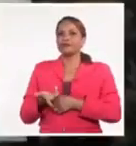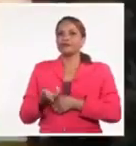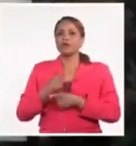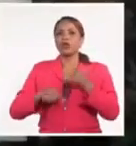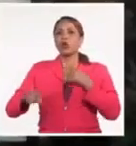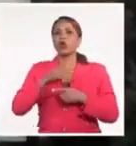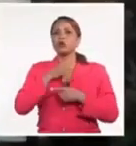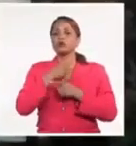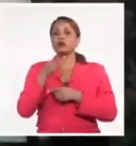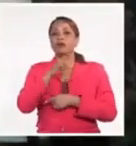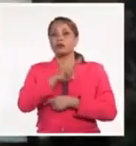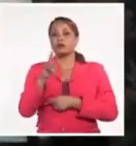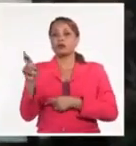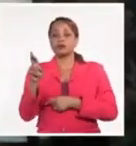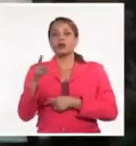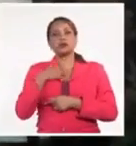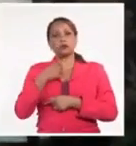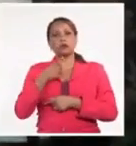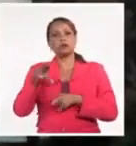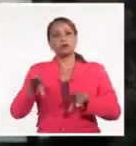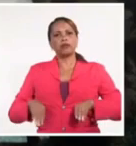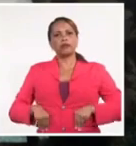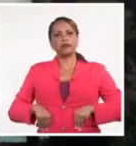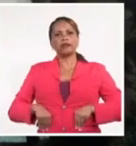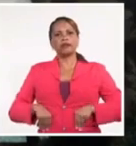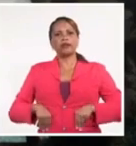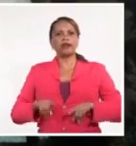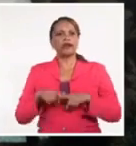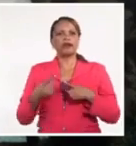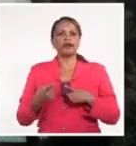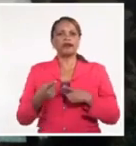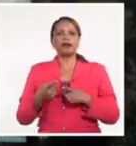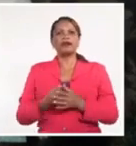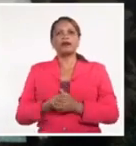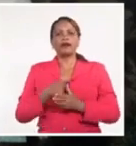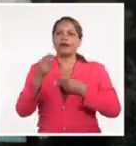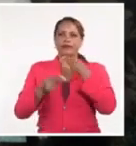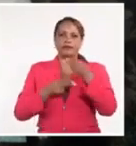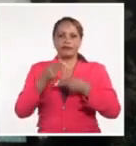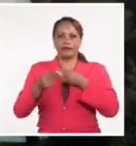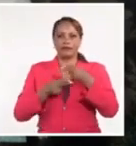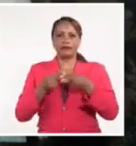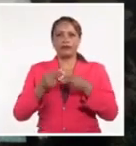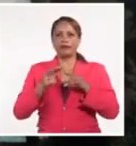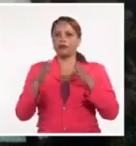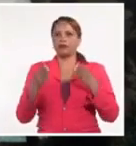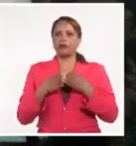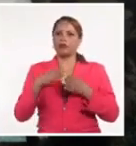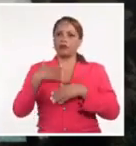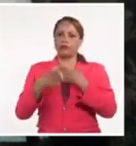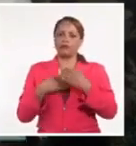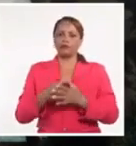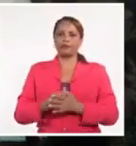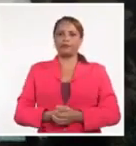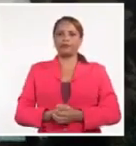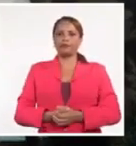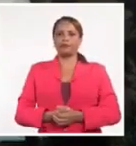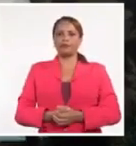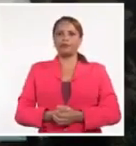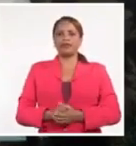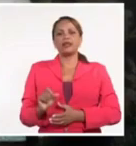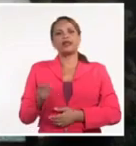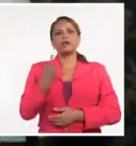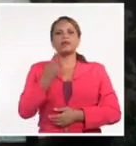contrarrevolucionaria y accedí a ocasionar esta fechoría. La